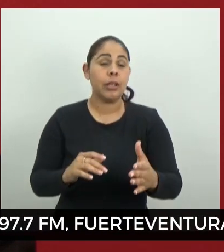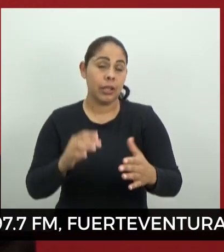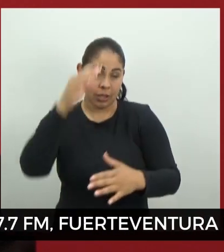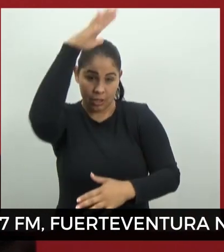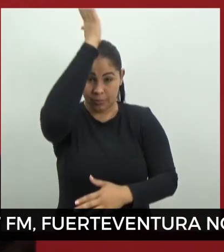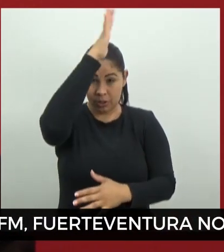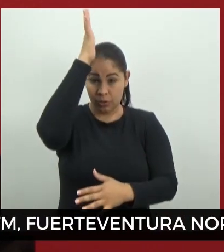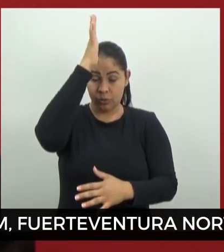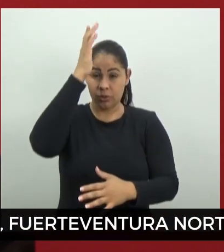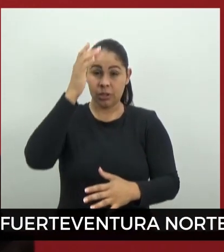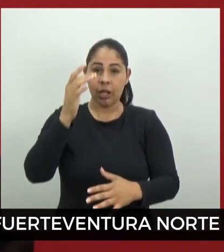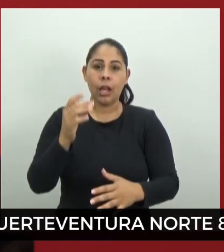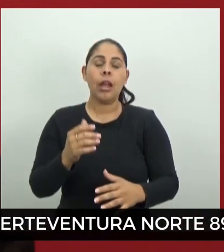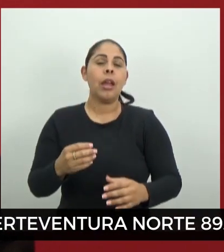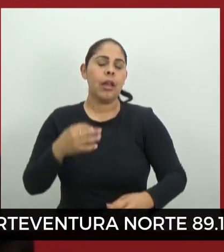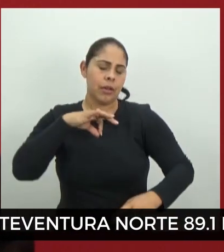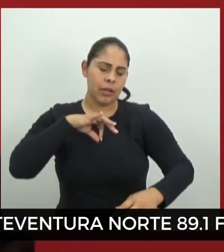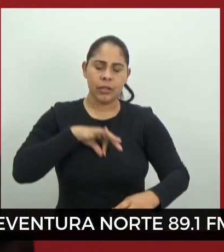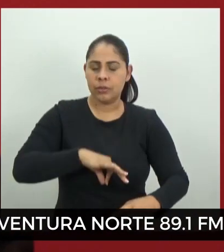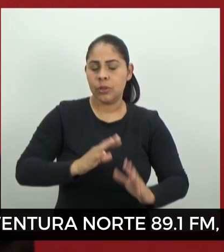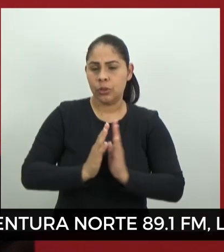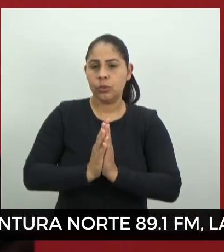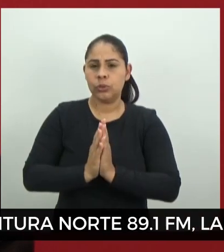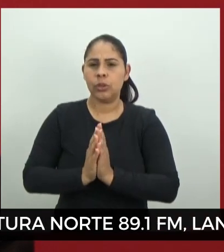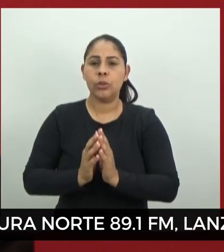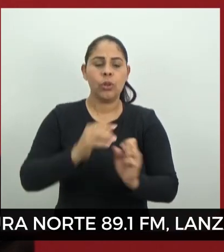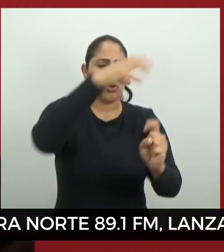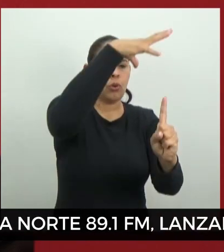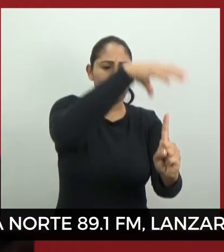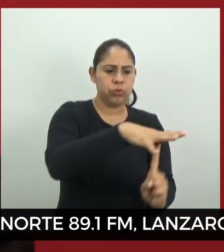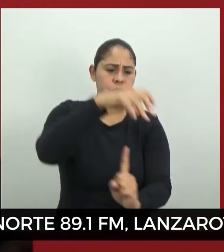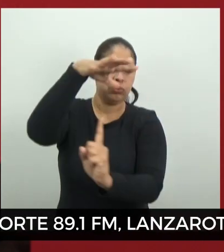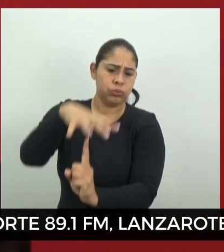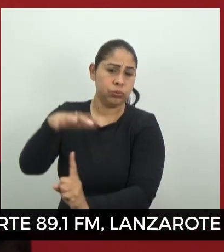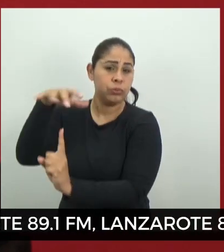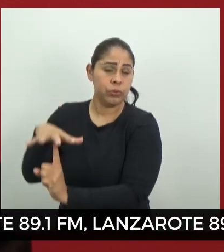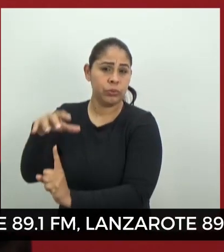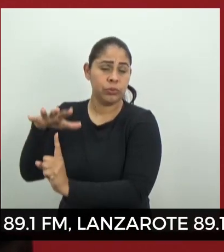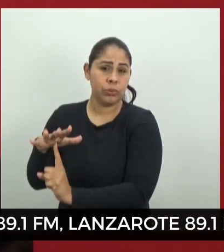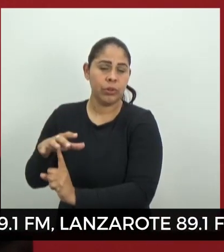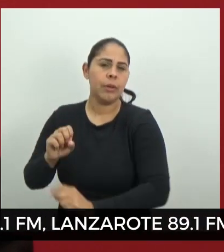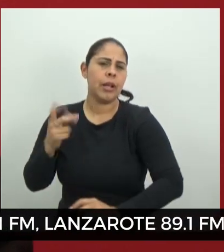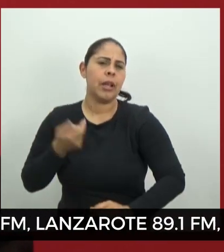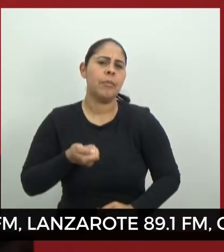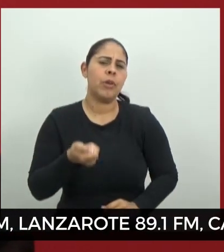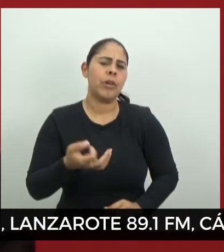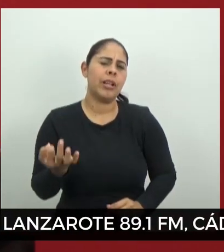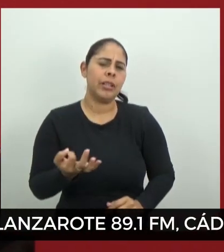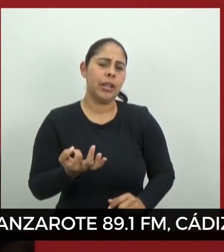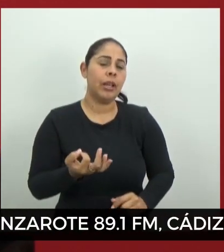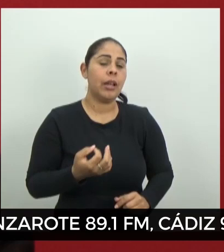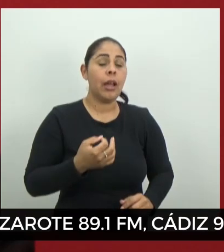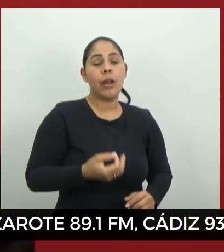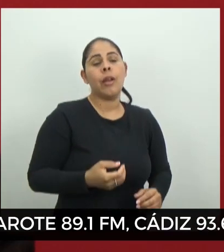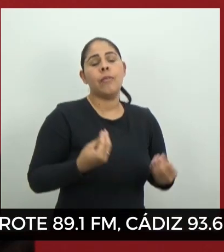profunda y continua de oración. Eso es lo que el Espíritu Santo provoca en